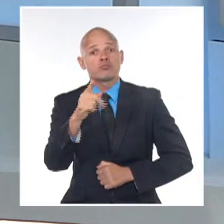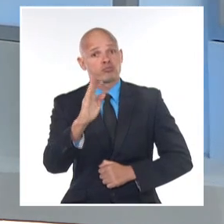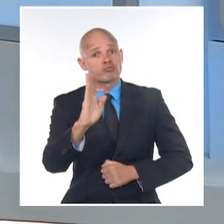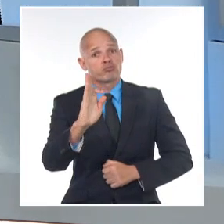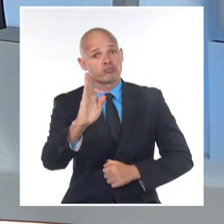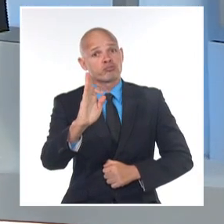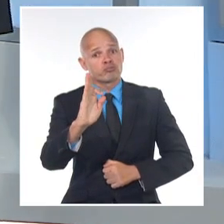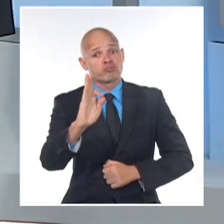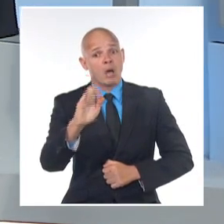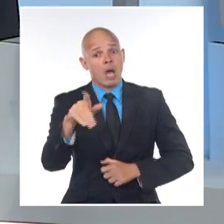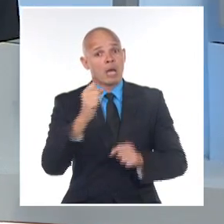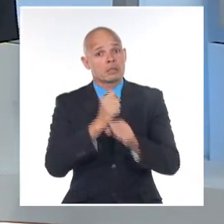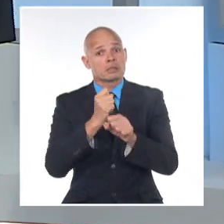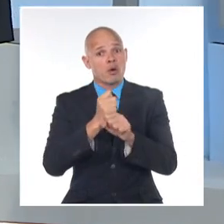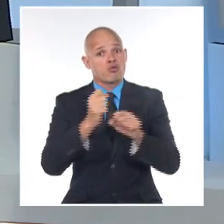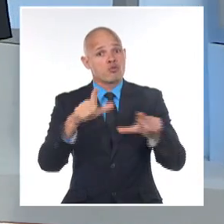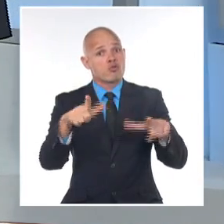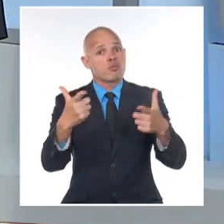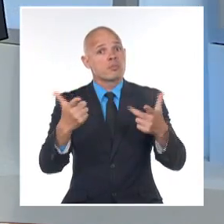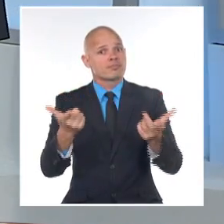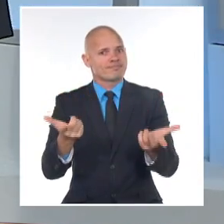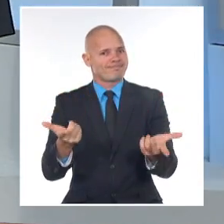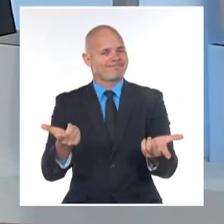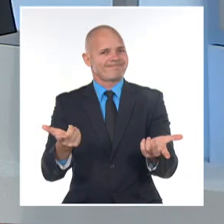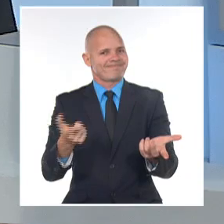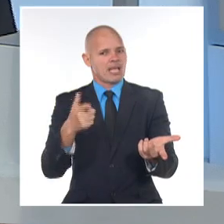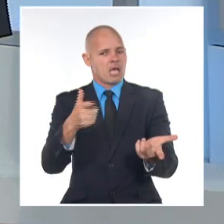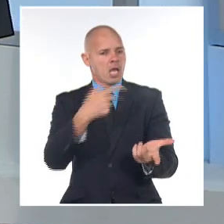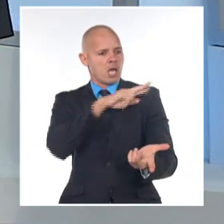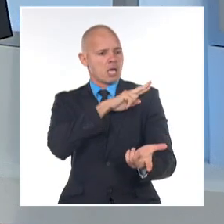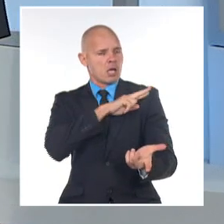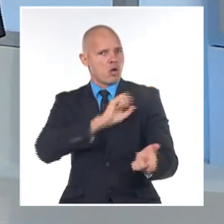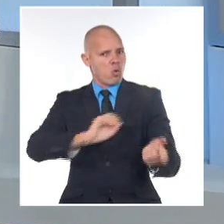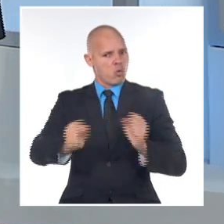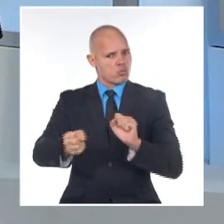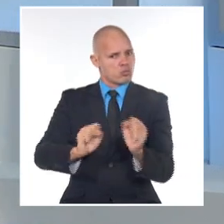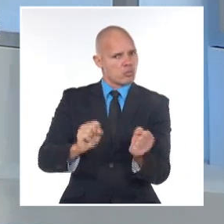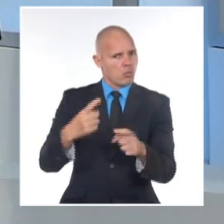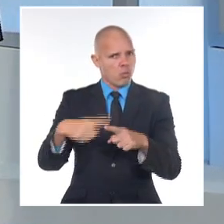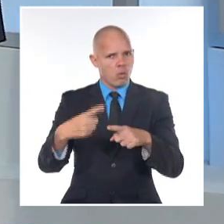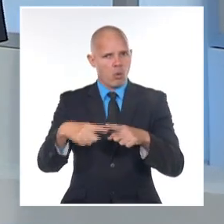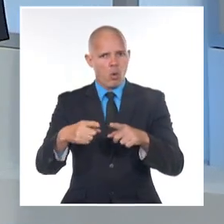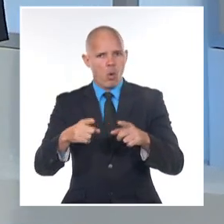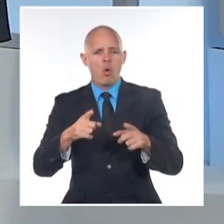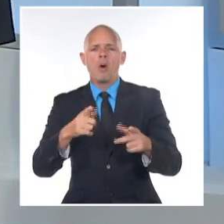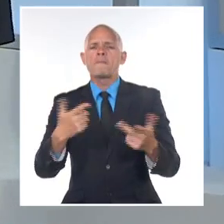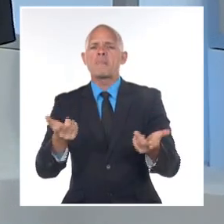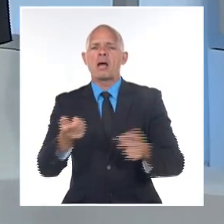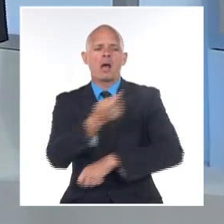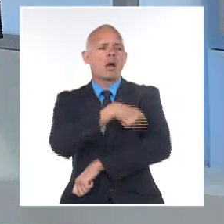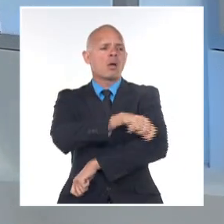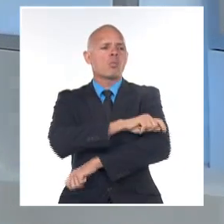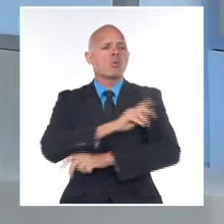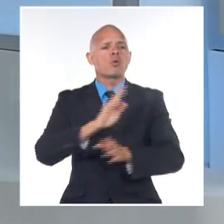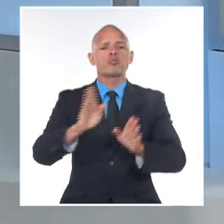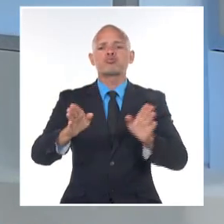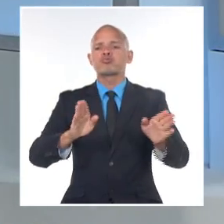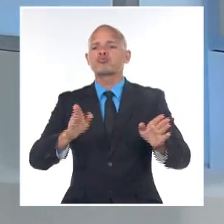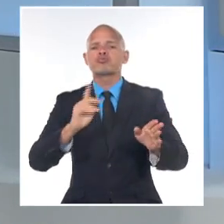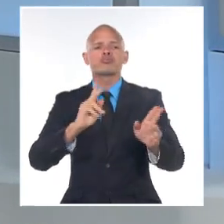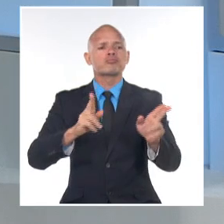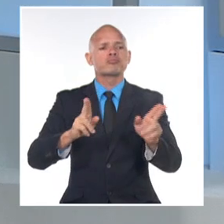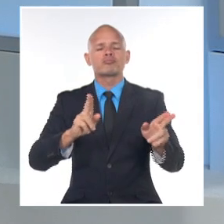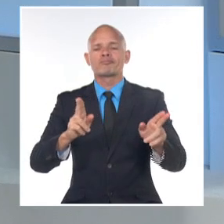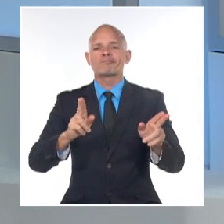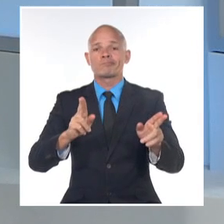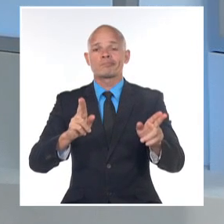le toca, que no es más que cumplir un rol determinado en función de la gente, en función del bien de todos. Sin embargo, estas conductas deseadas a